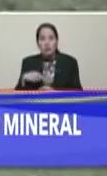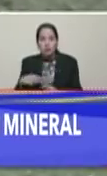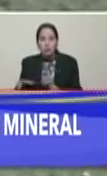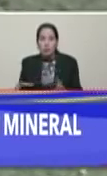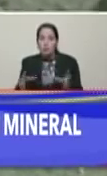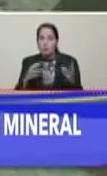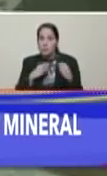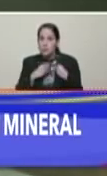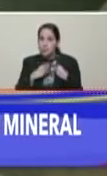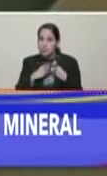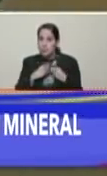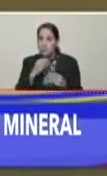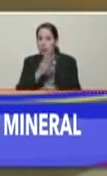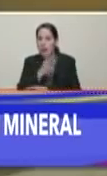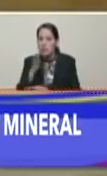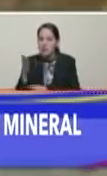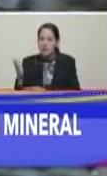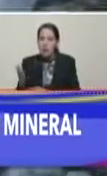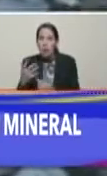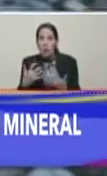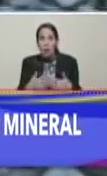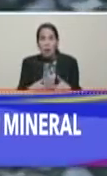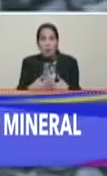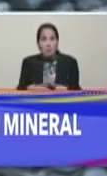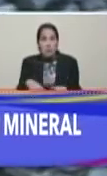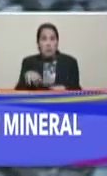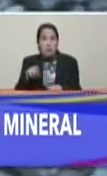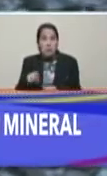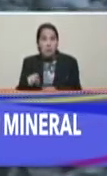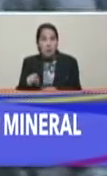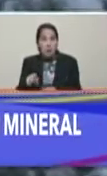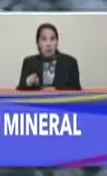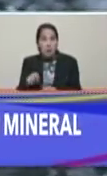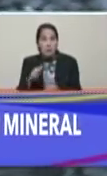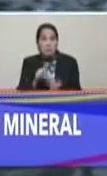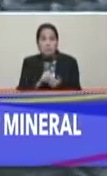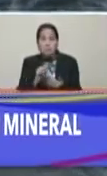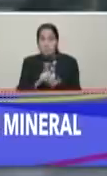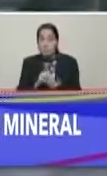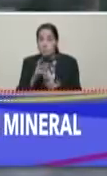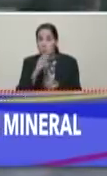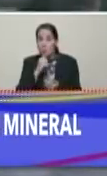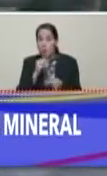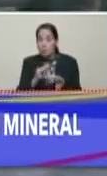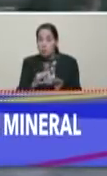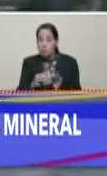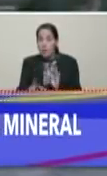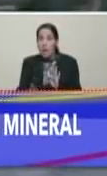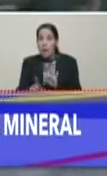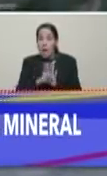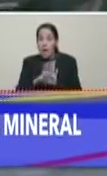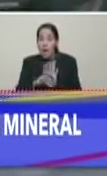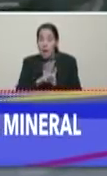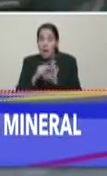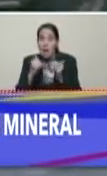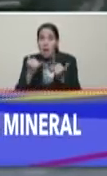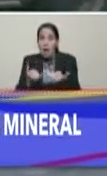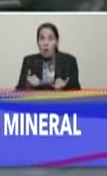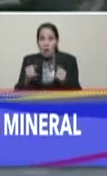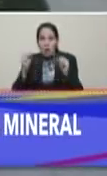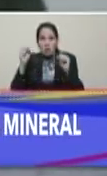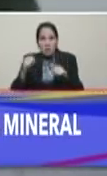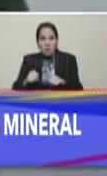momento y sancionó a las empresas que estaban acá explotando este carbón de manera irregular y ahora el día de hoy estamos retomando